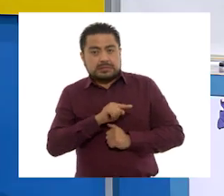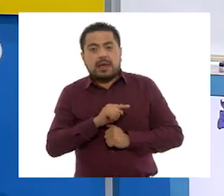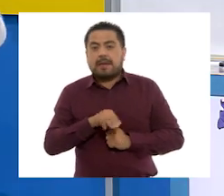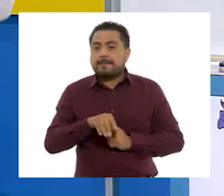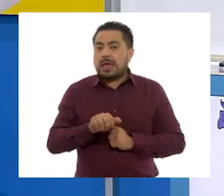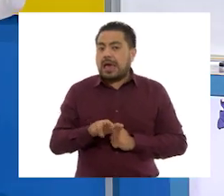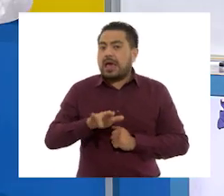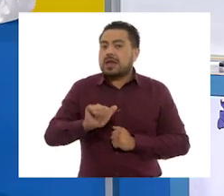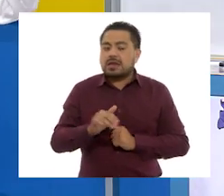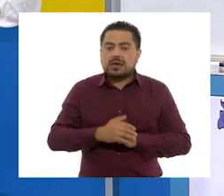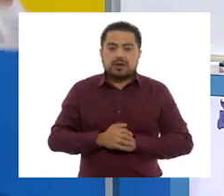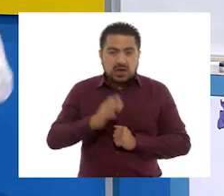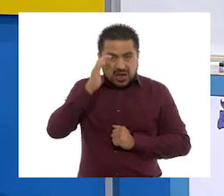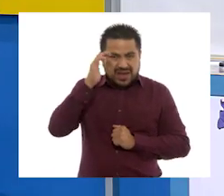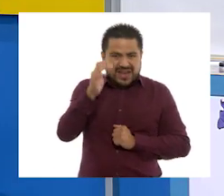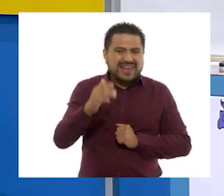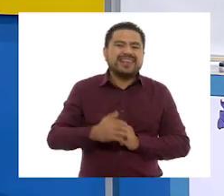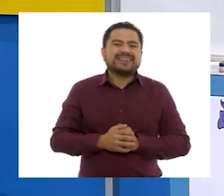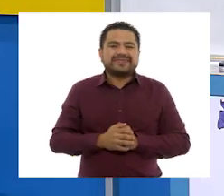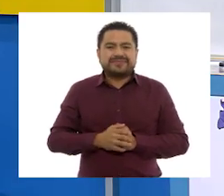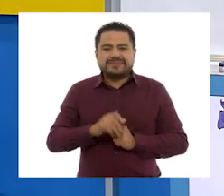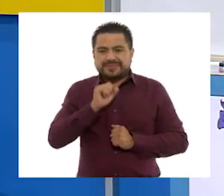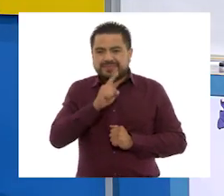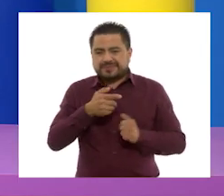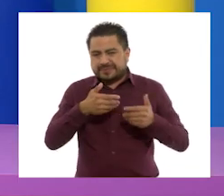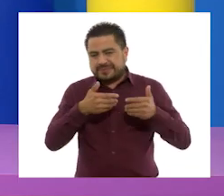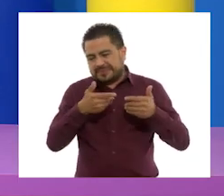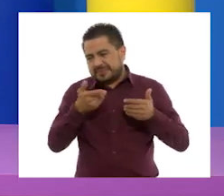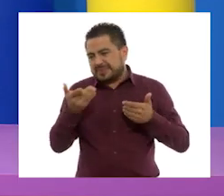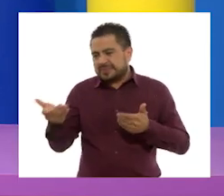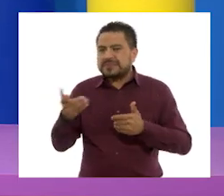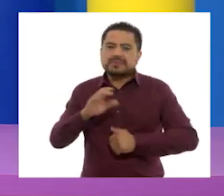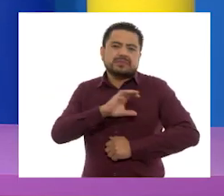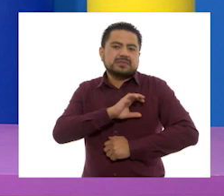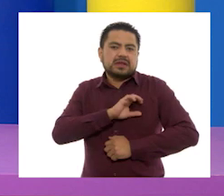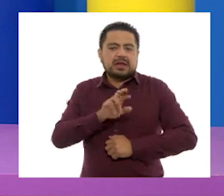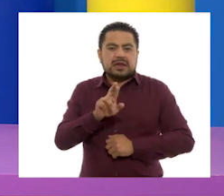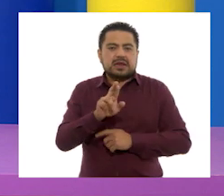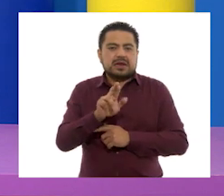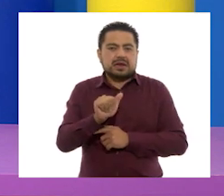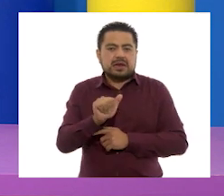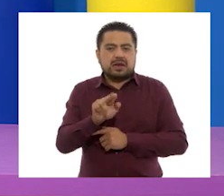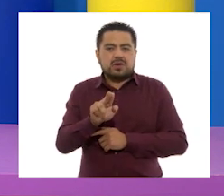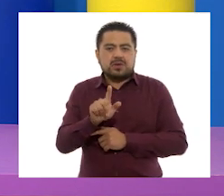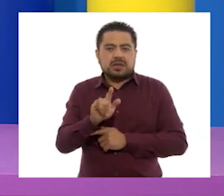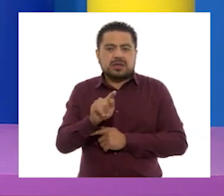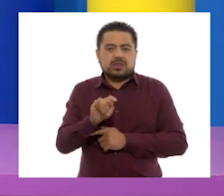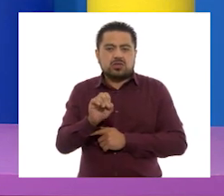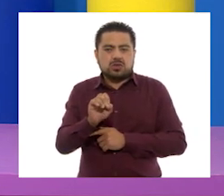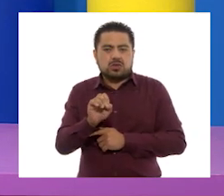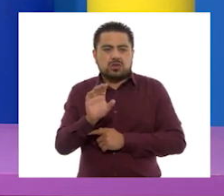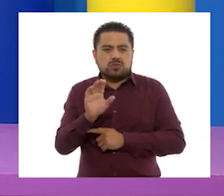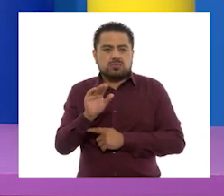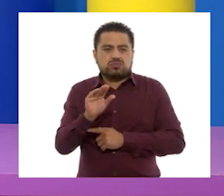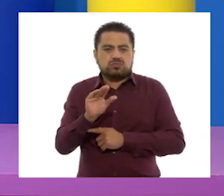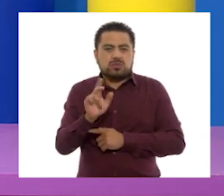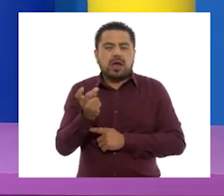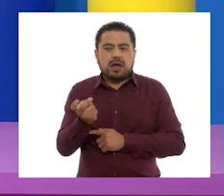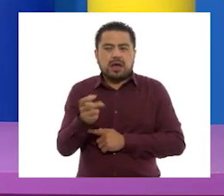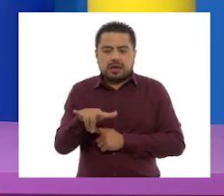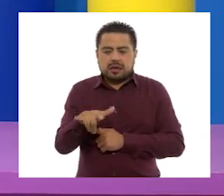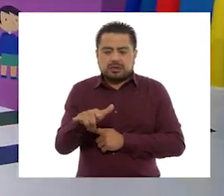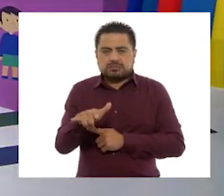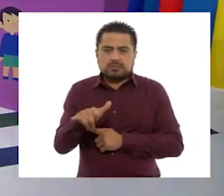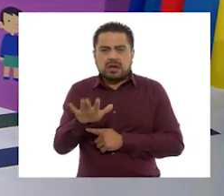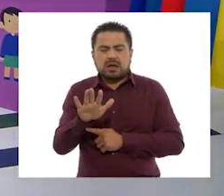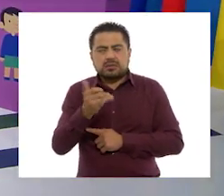María. Hola. Y aquí está nuestro querido Raulito. Raúl, perdón, ¿sí? A ver, denme